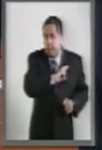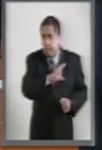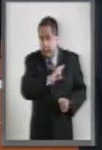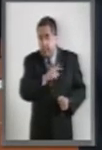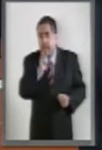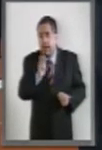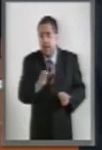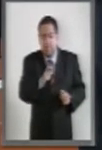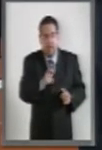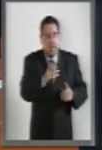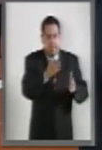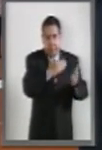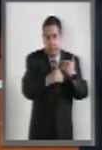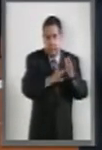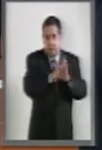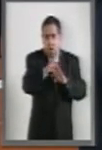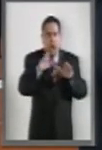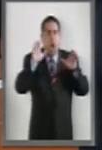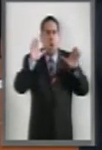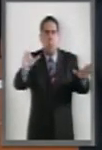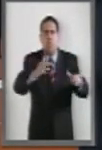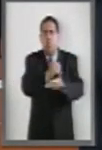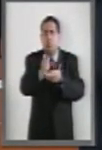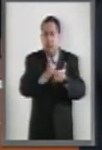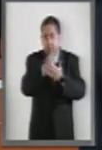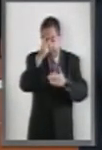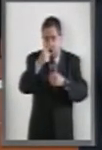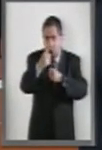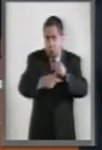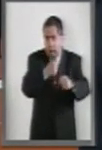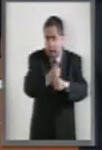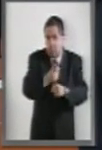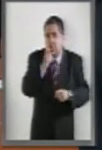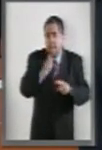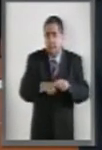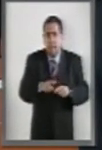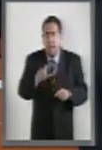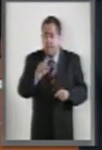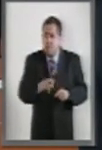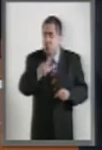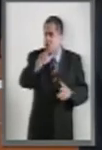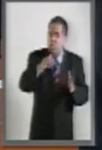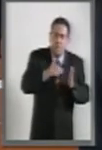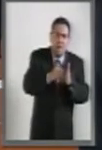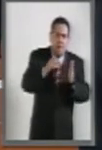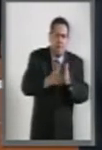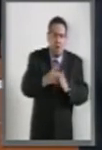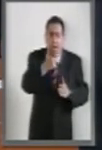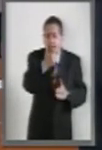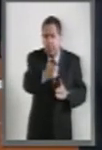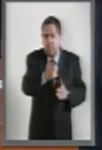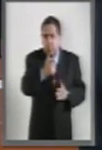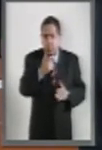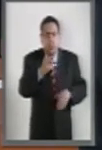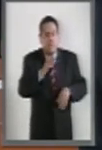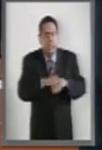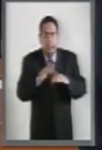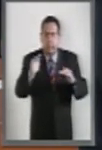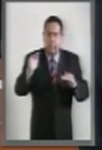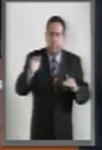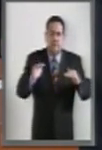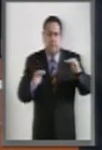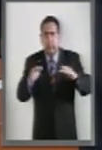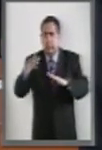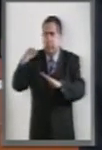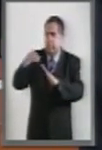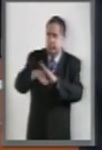el desarrollo del aeropuerto de la Ciudad de México el año que entra supera los 28 mil millones de pesos, que más que compensa la